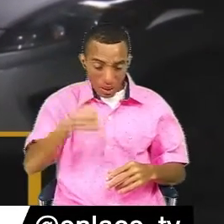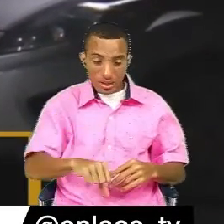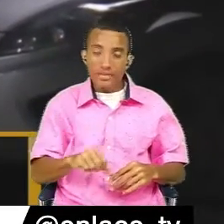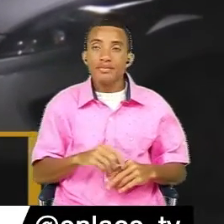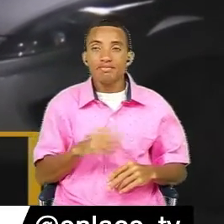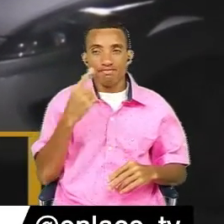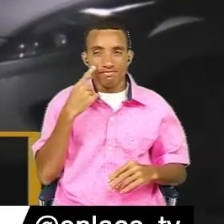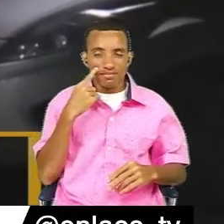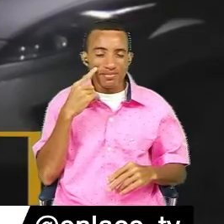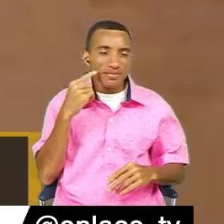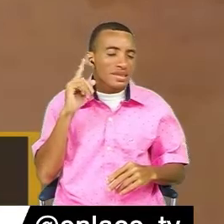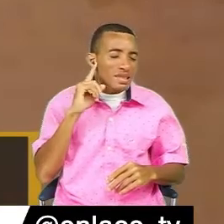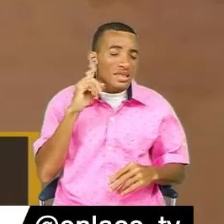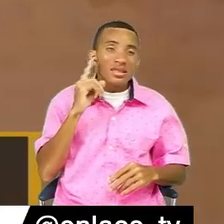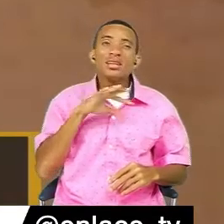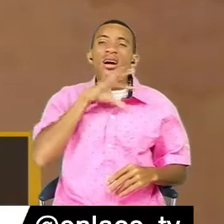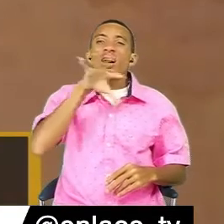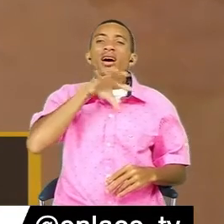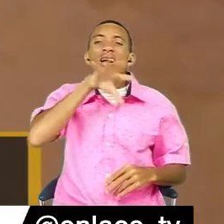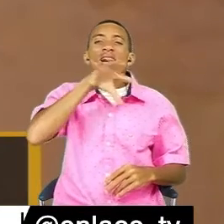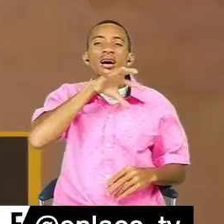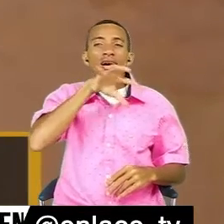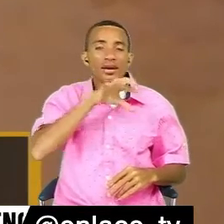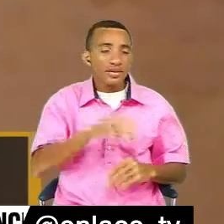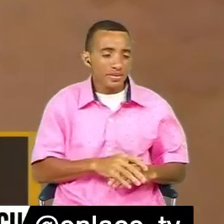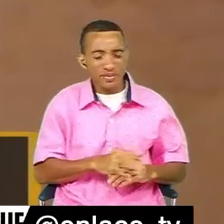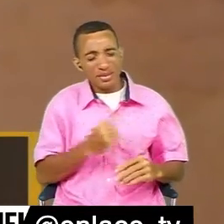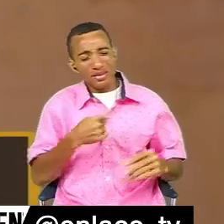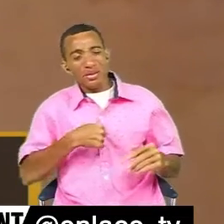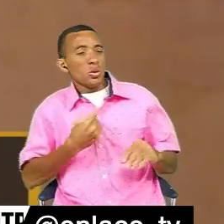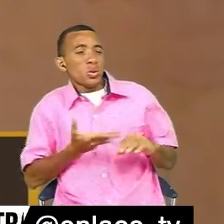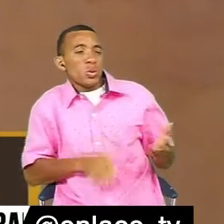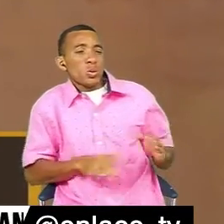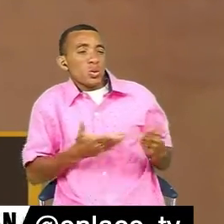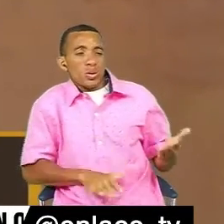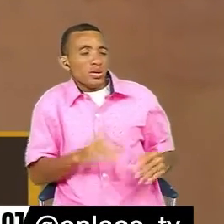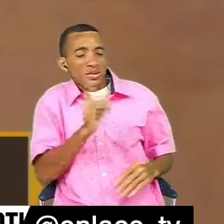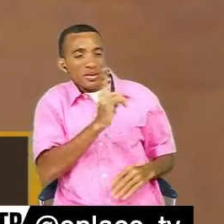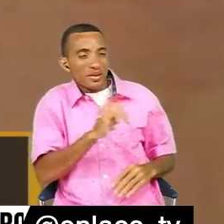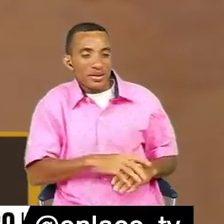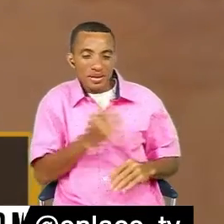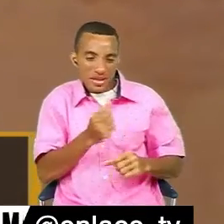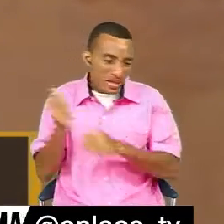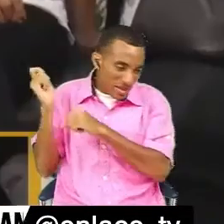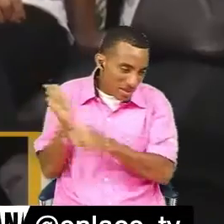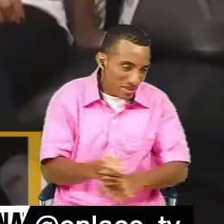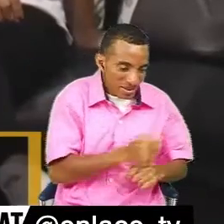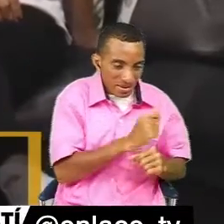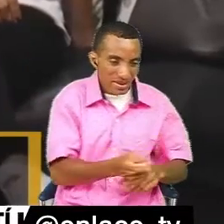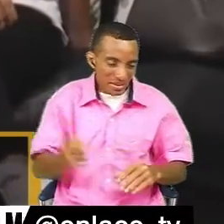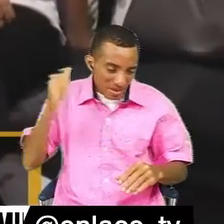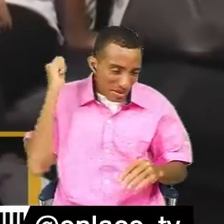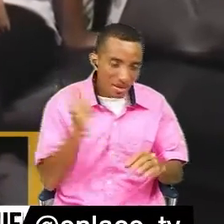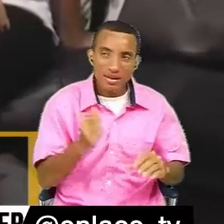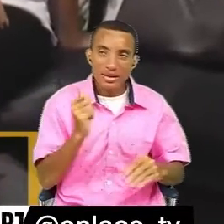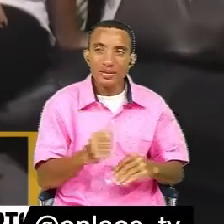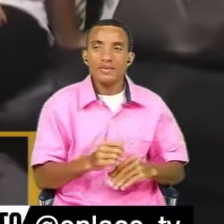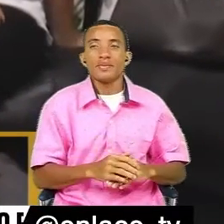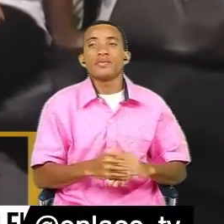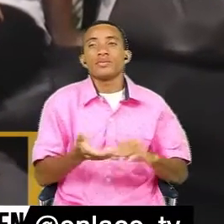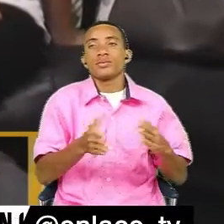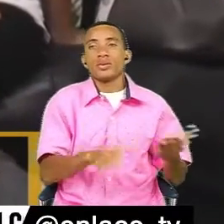que ella gritaba desesperadamente que no la matara, y sin embargo él le daba y le daba con esa arma. Cuando tratan de superar el dolor